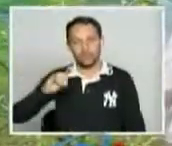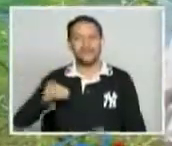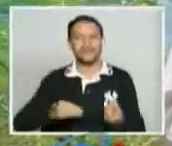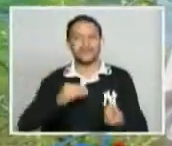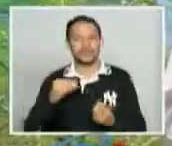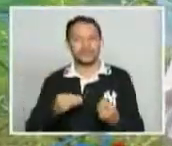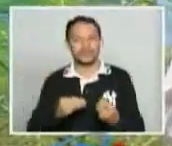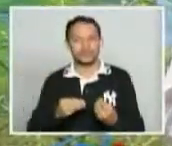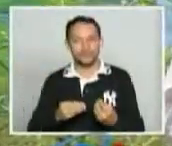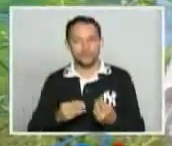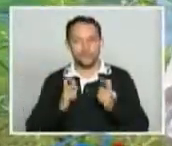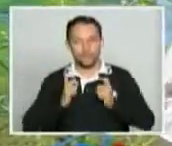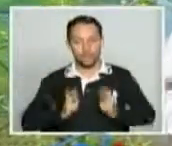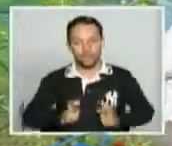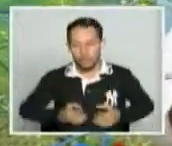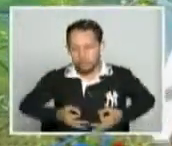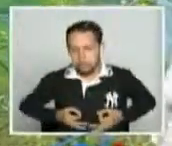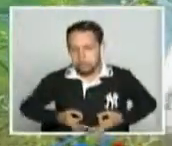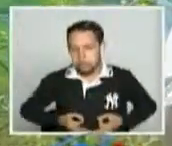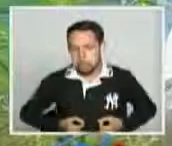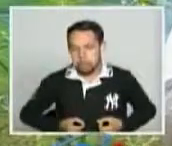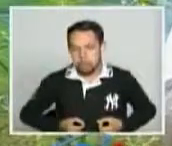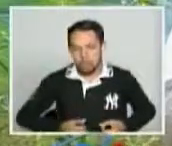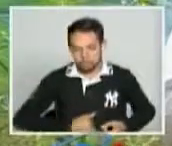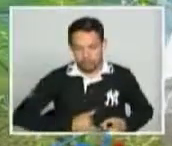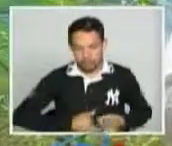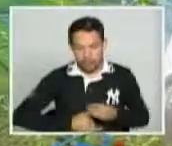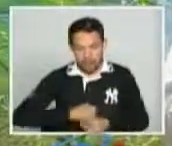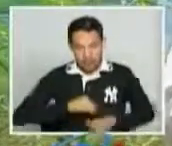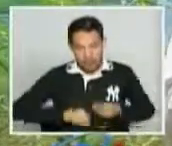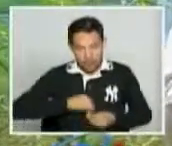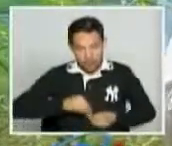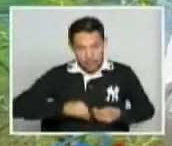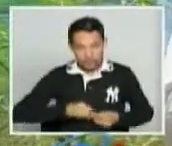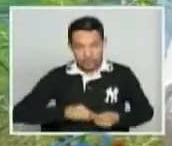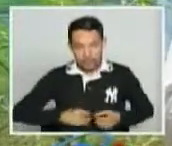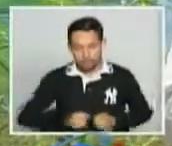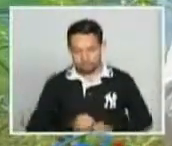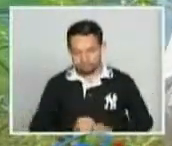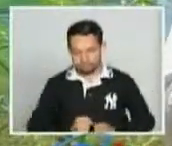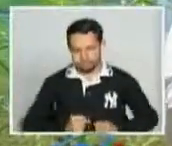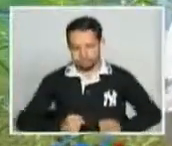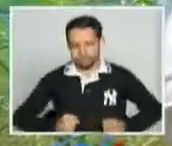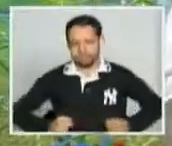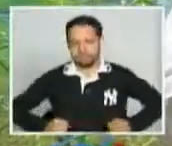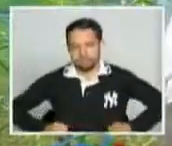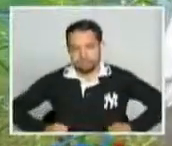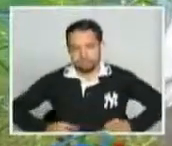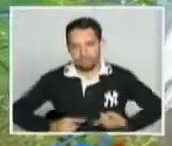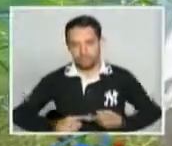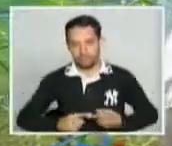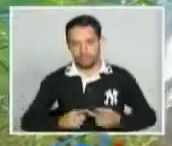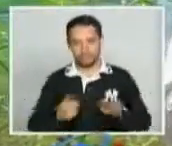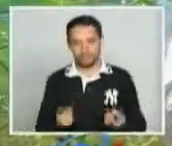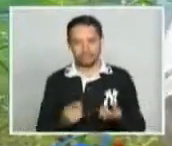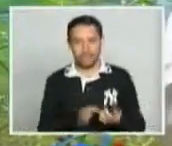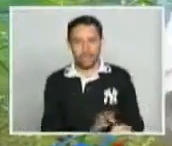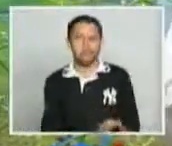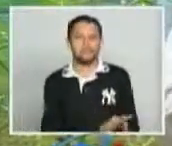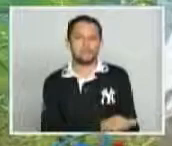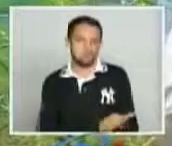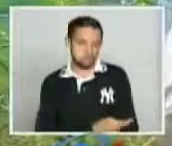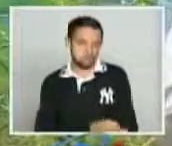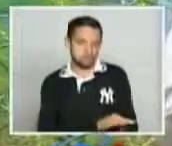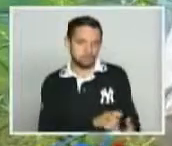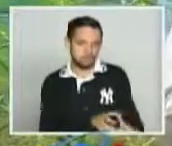esté hinchando. Y cuando uno se hincha, cuando uno retiene líquidos, cuando está reteniendo grasas, ¿cómo va